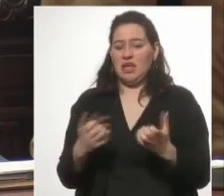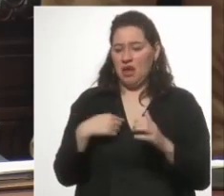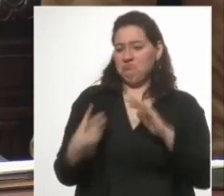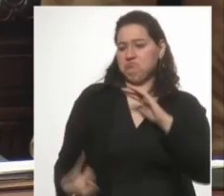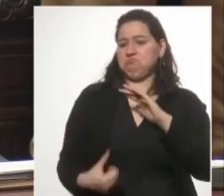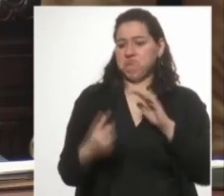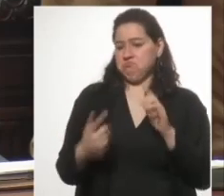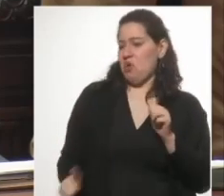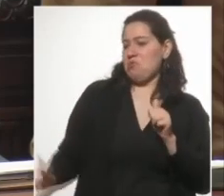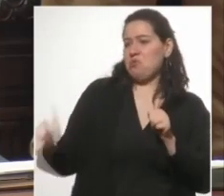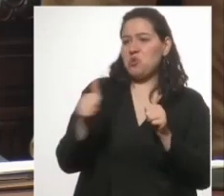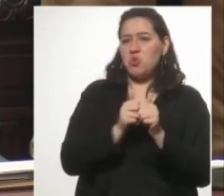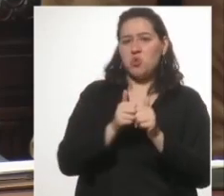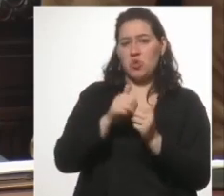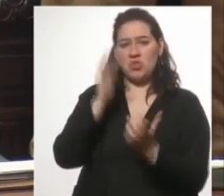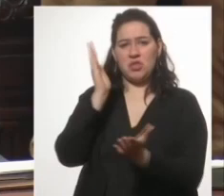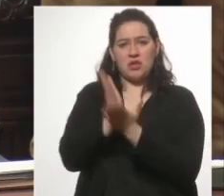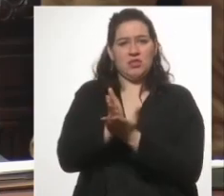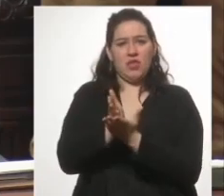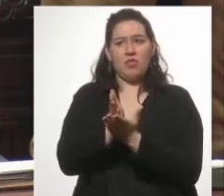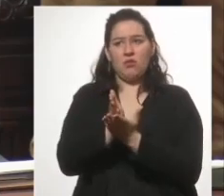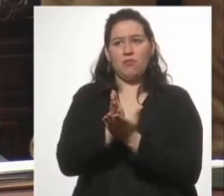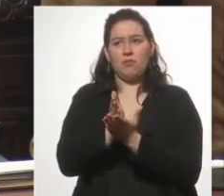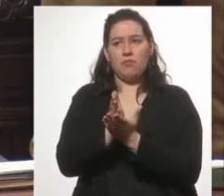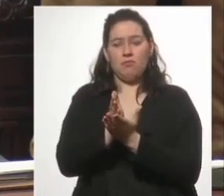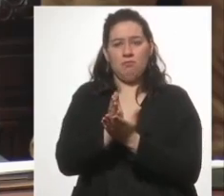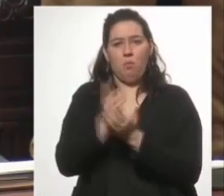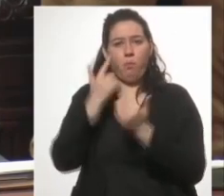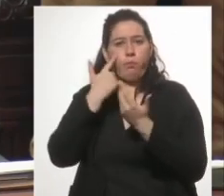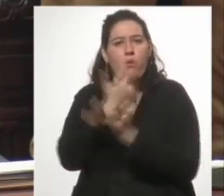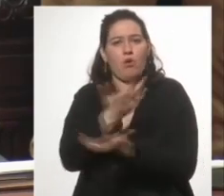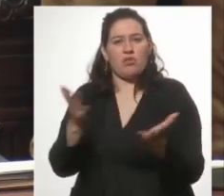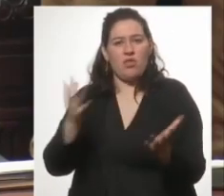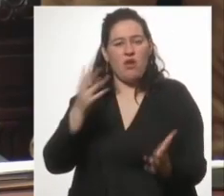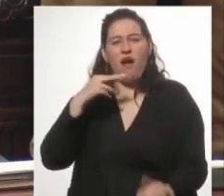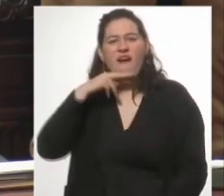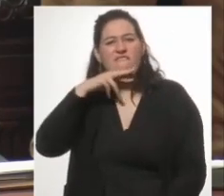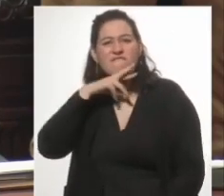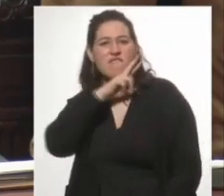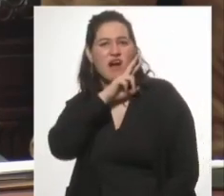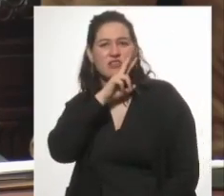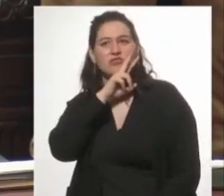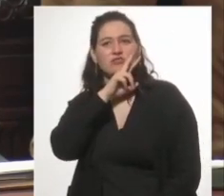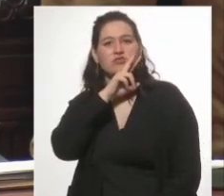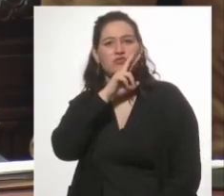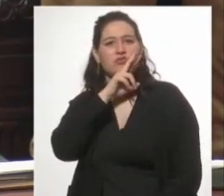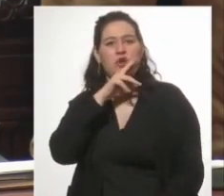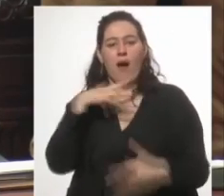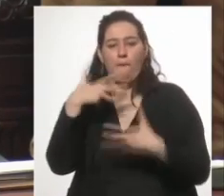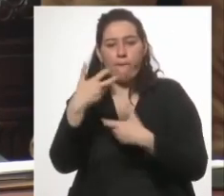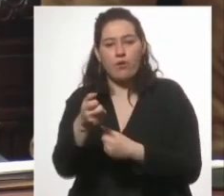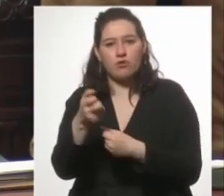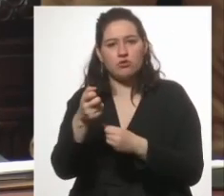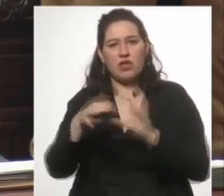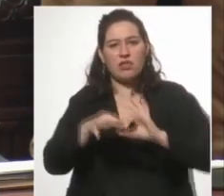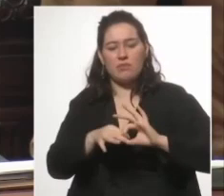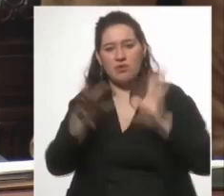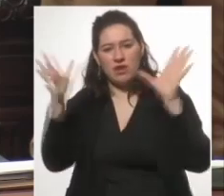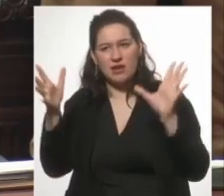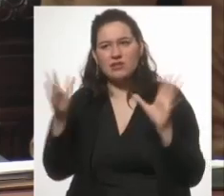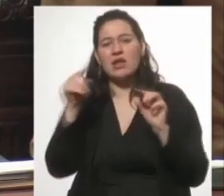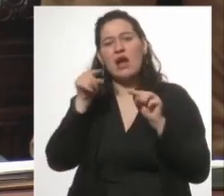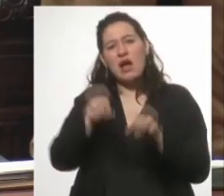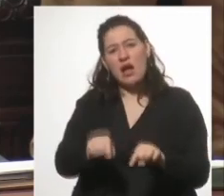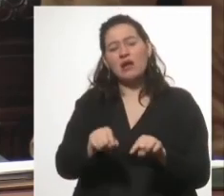dictadores, supuestamente peruanistas, demostrando la falsedad de su apego a las instituciones democráticas, que